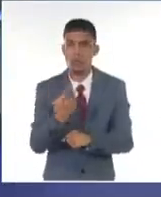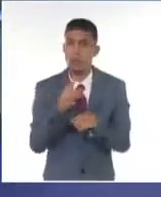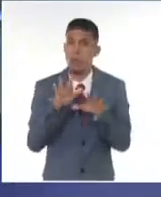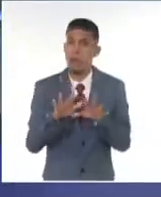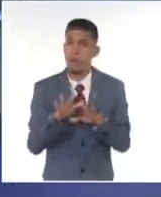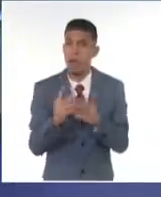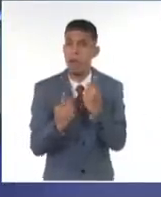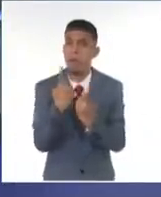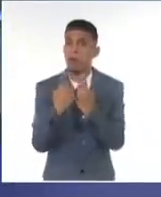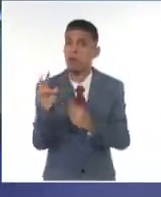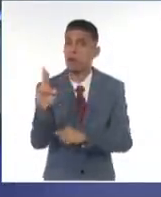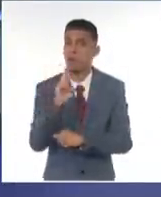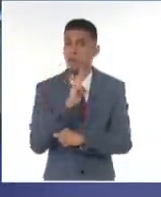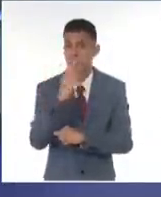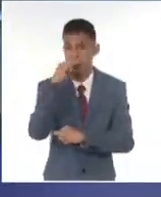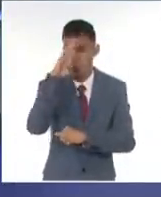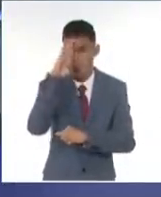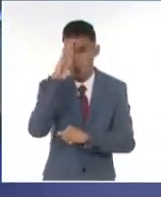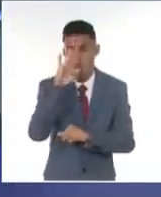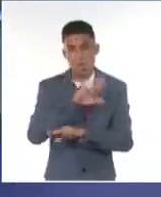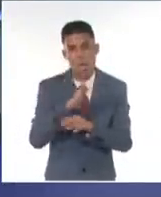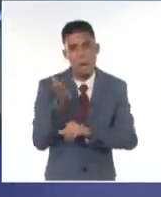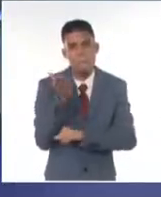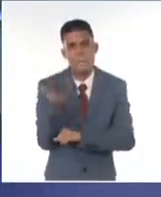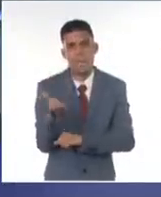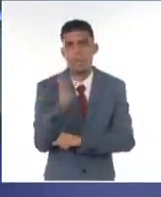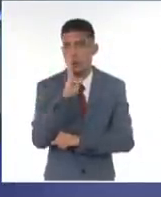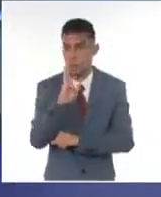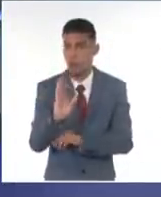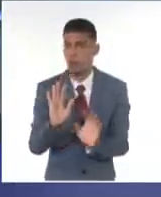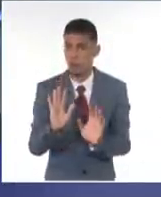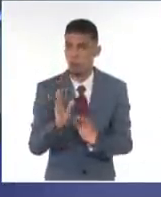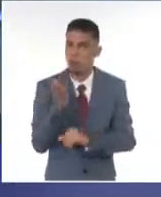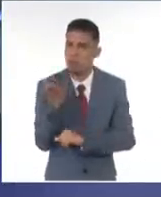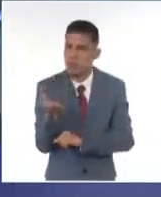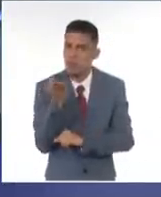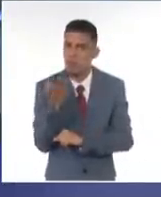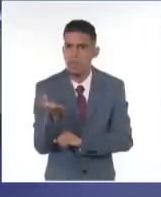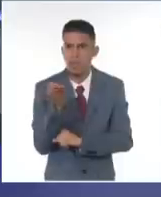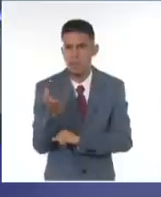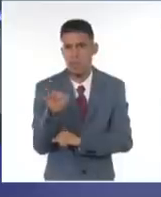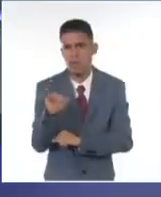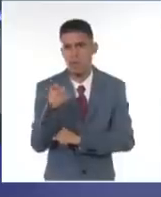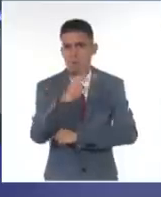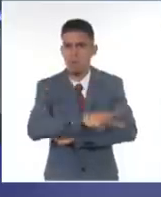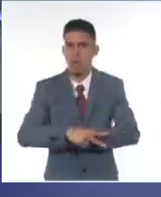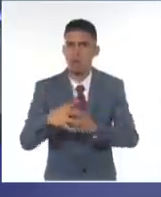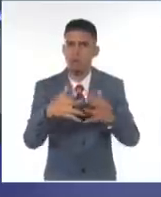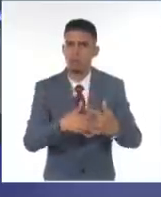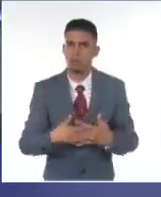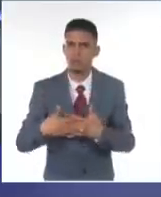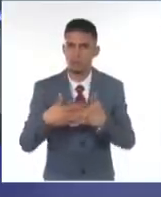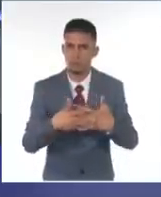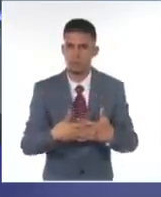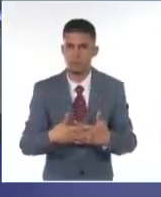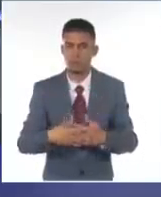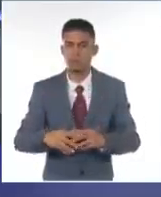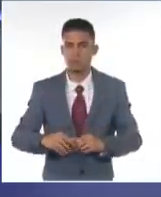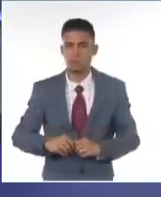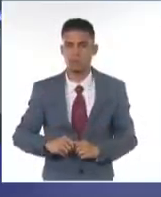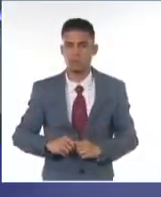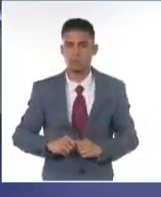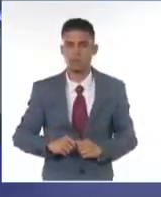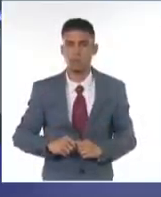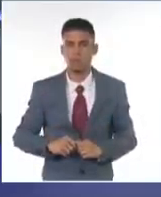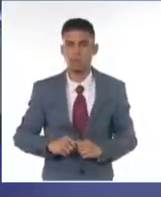las indagaciones que Cuba ha presentado respetuosamente con elementos que puedan aportar las agencias civiles y militares de los Estados